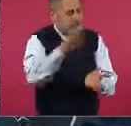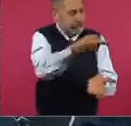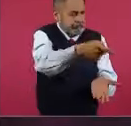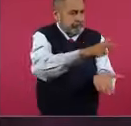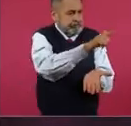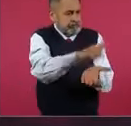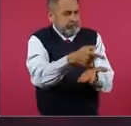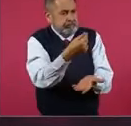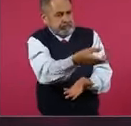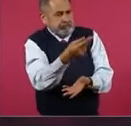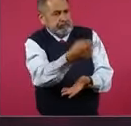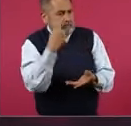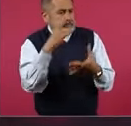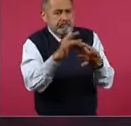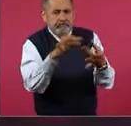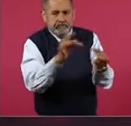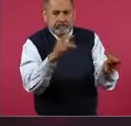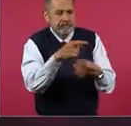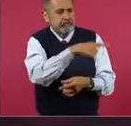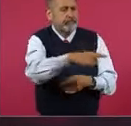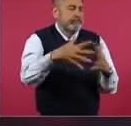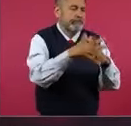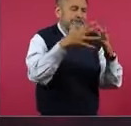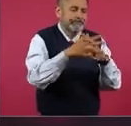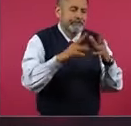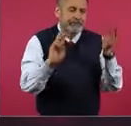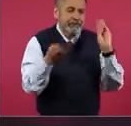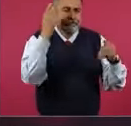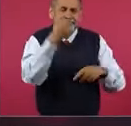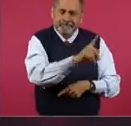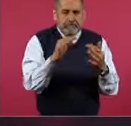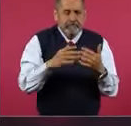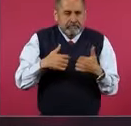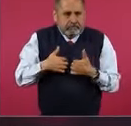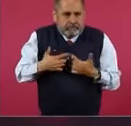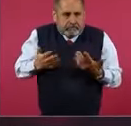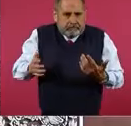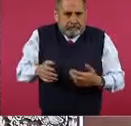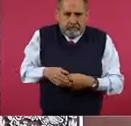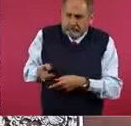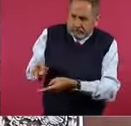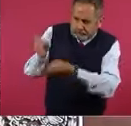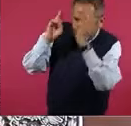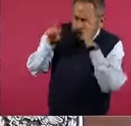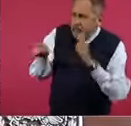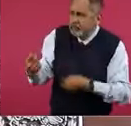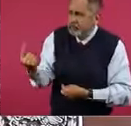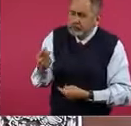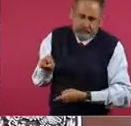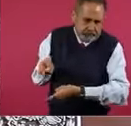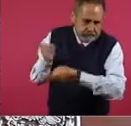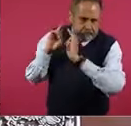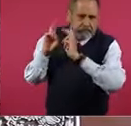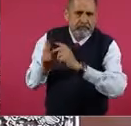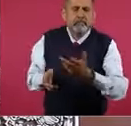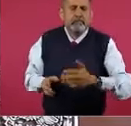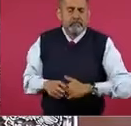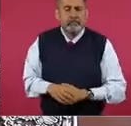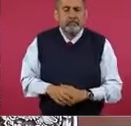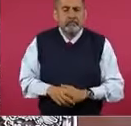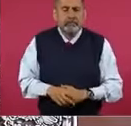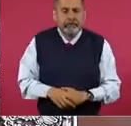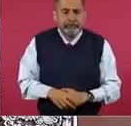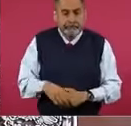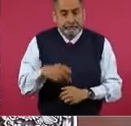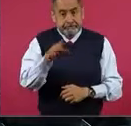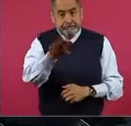para hacer la guerra en el mundo. ¿Qué me tengo yo que meter? ¿Este tema entonces no lo